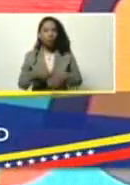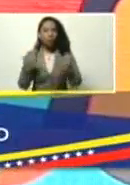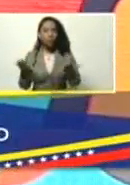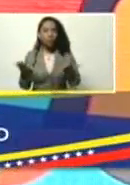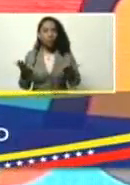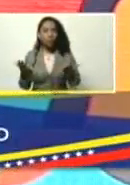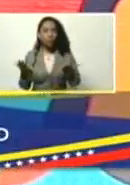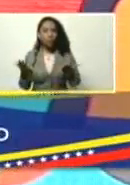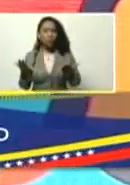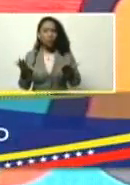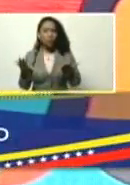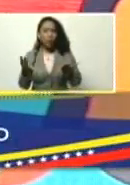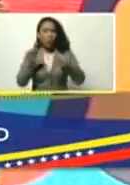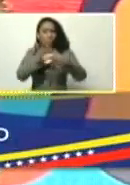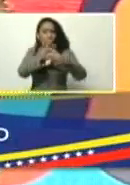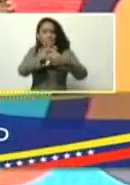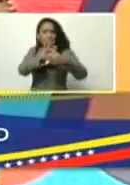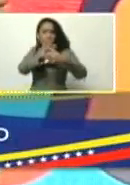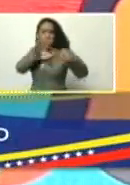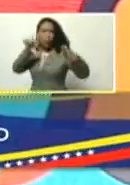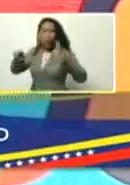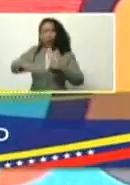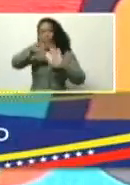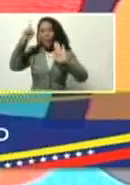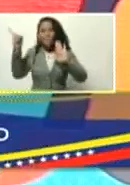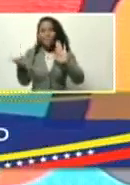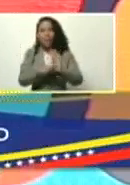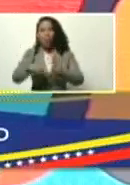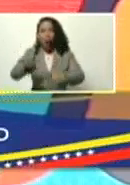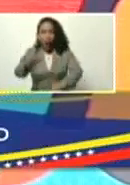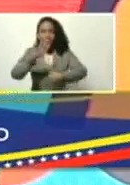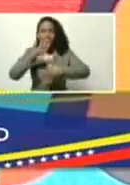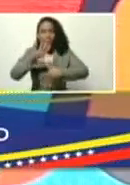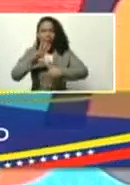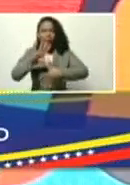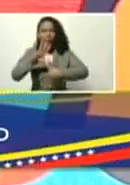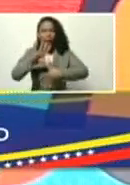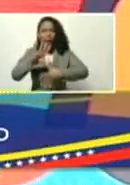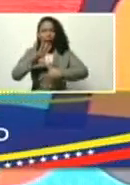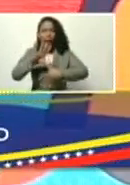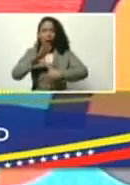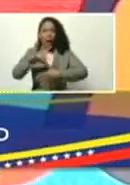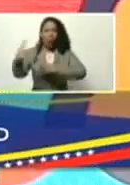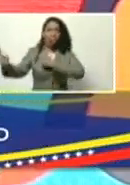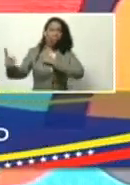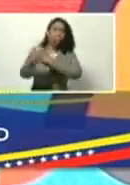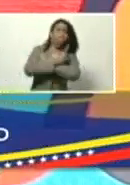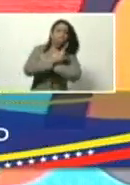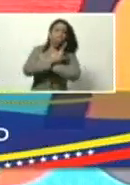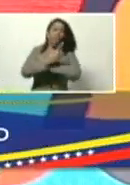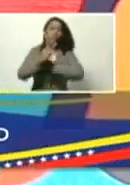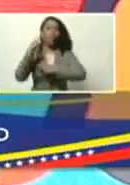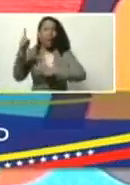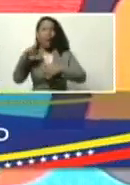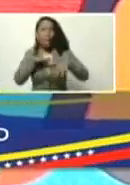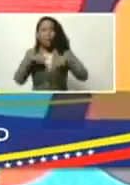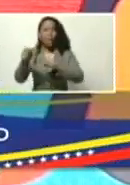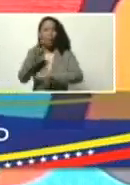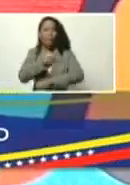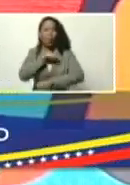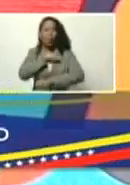del desprendimiento definitivo de la América al orden colonial del Imperio